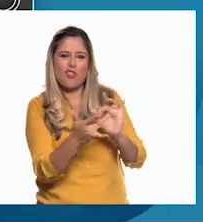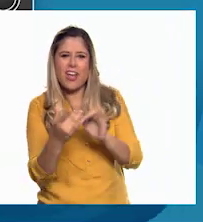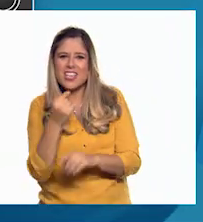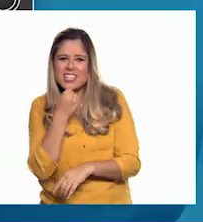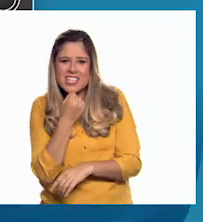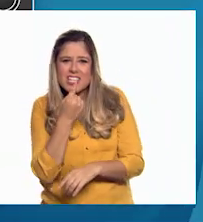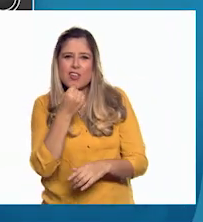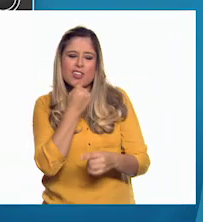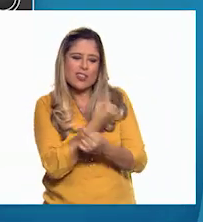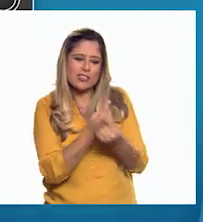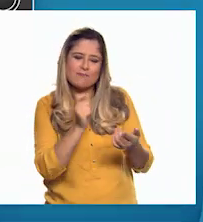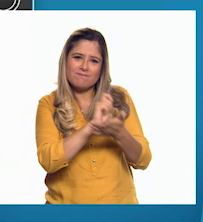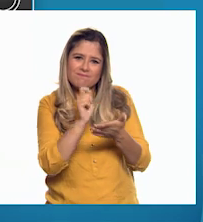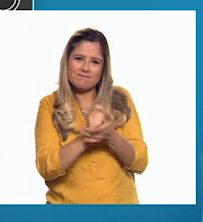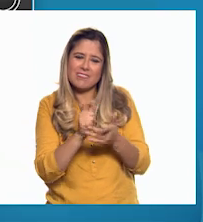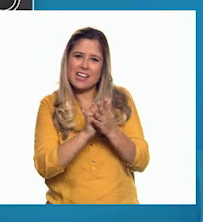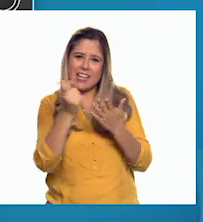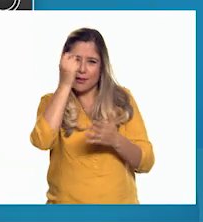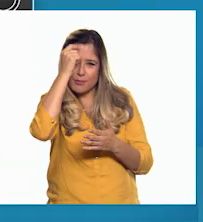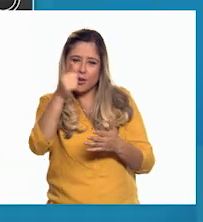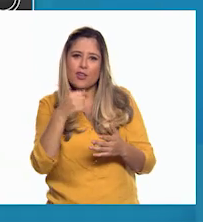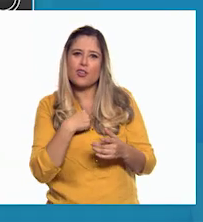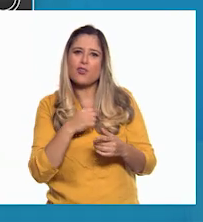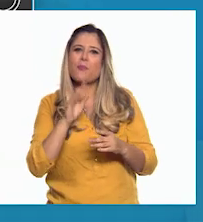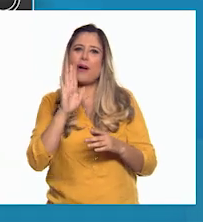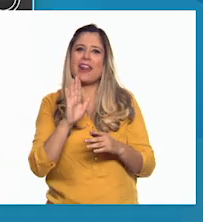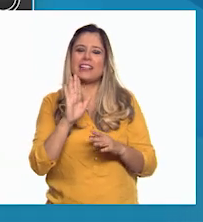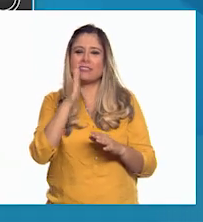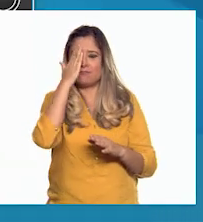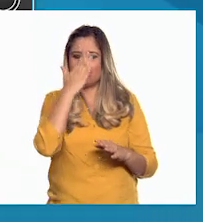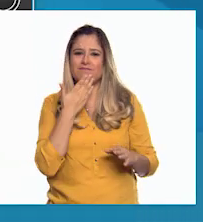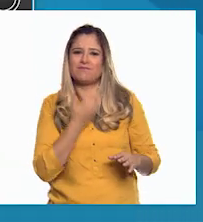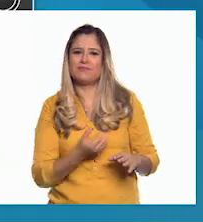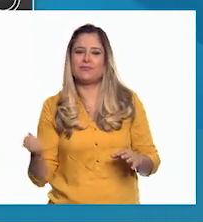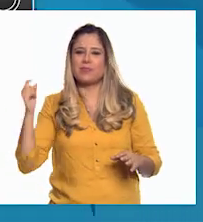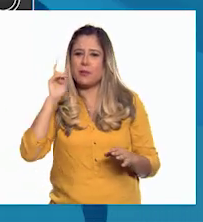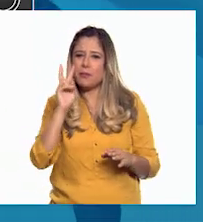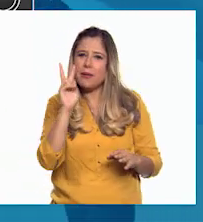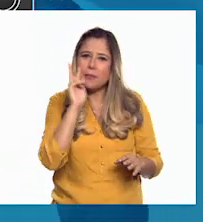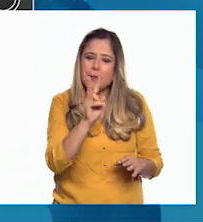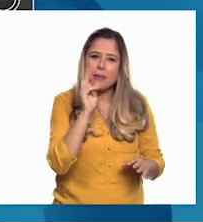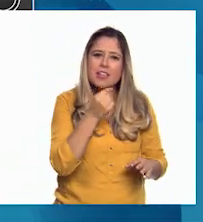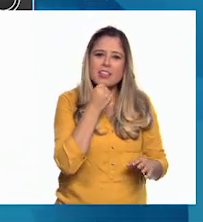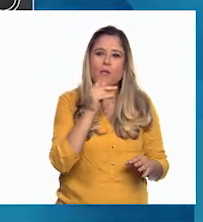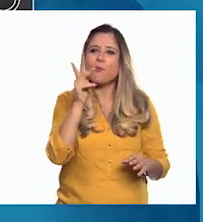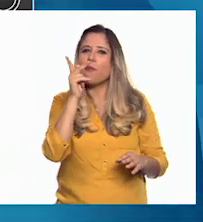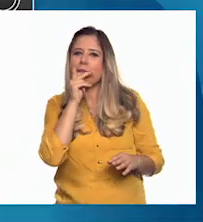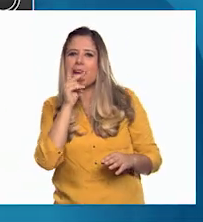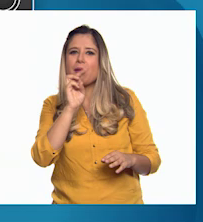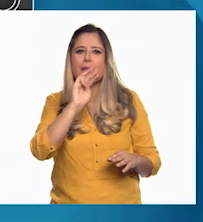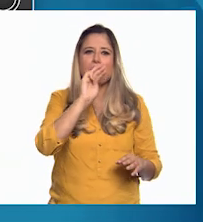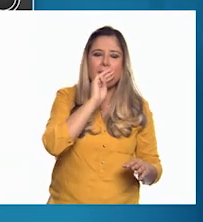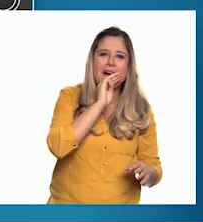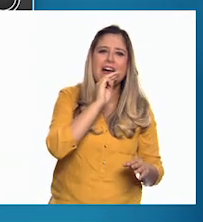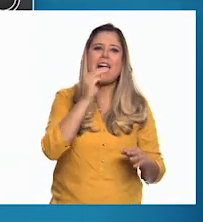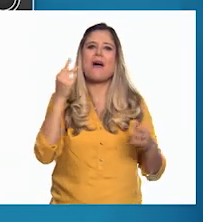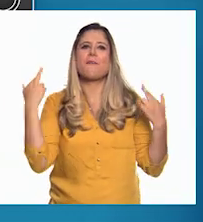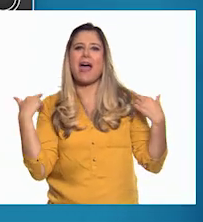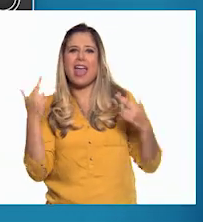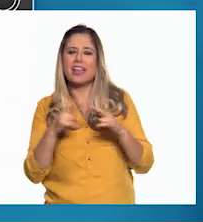tanto escribir para ellos, me he convertido poco a poco en un especialista en niños y los padres y los maestros me llaman para que los ayude a